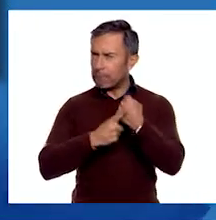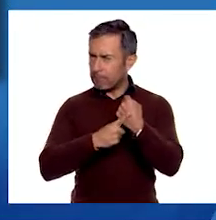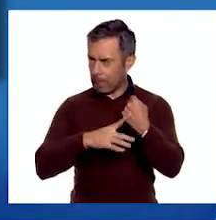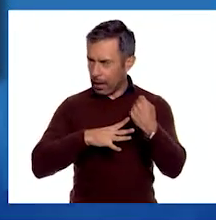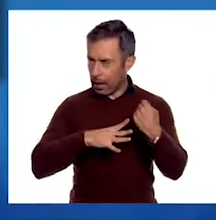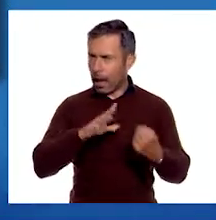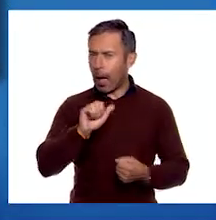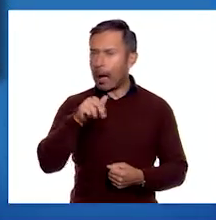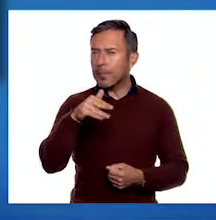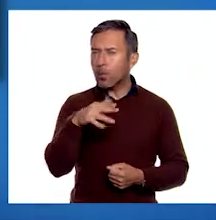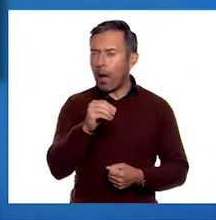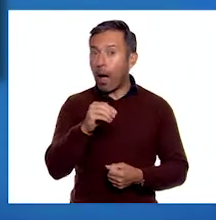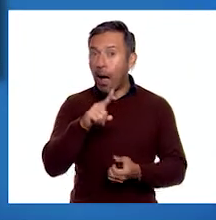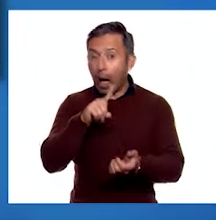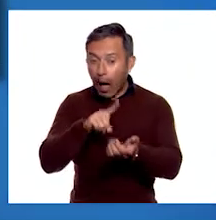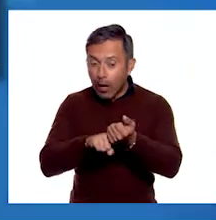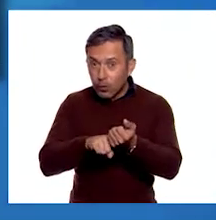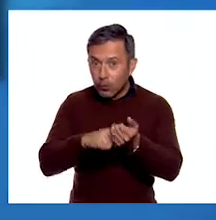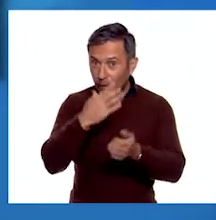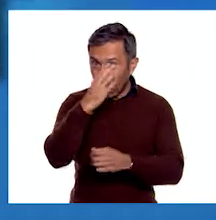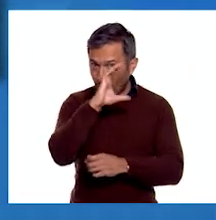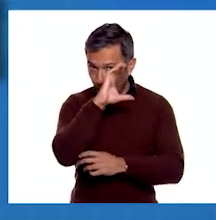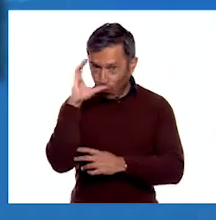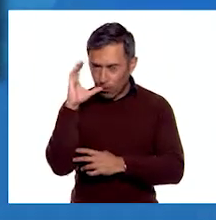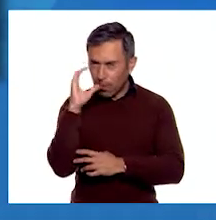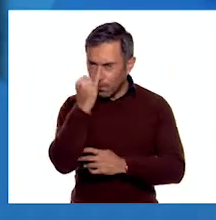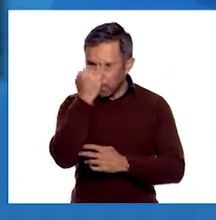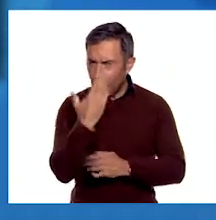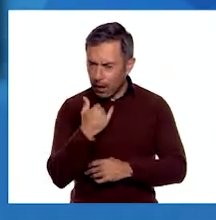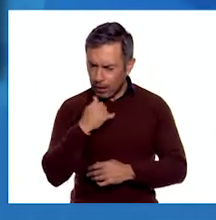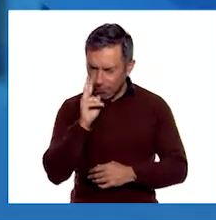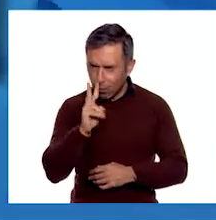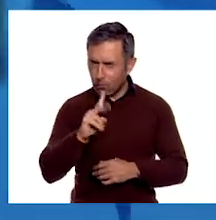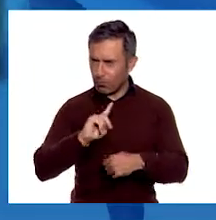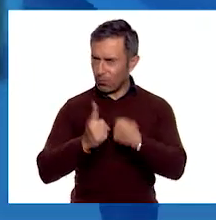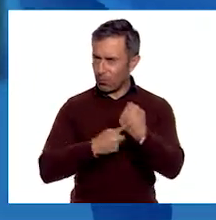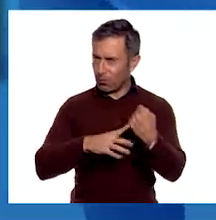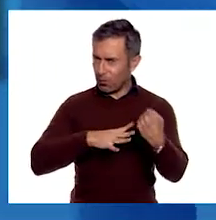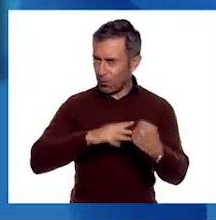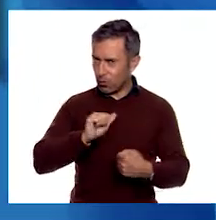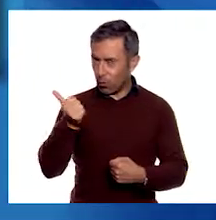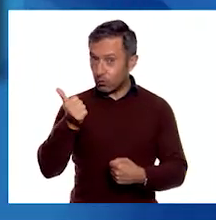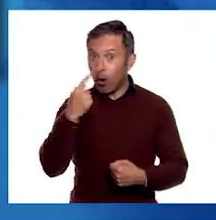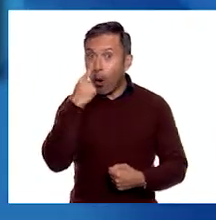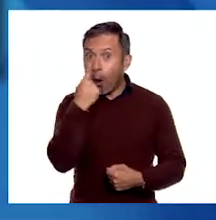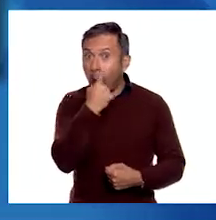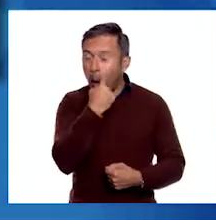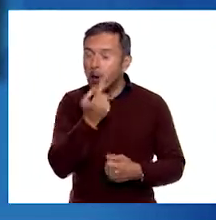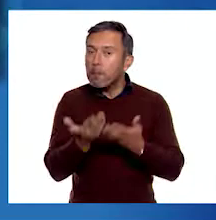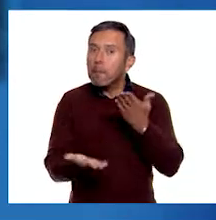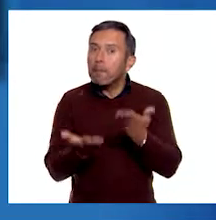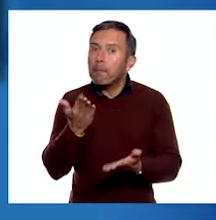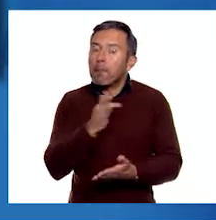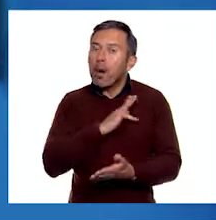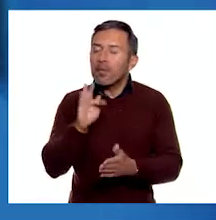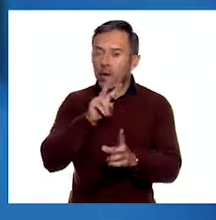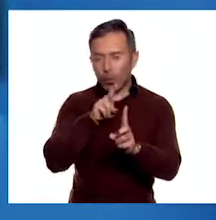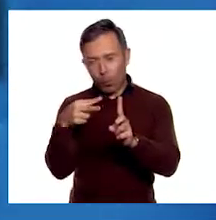dos imágenes en una sola y nuestros ojos pueden interpretar una o la